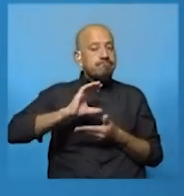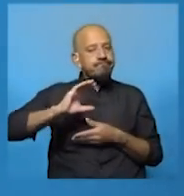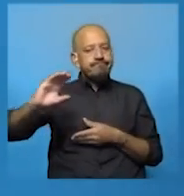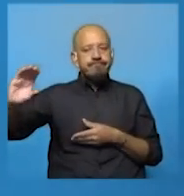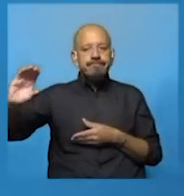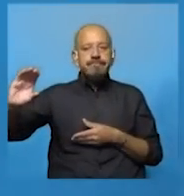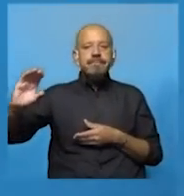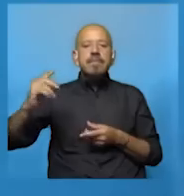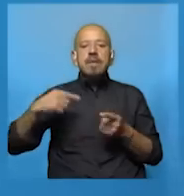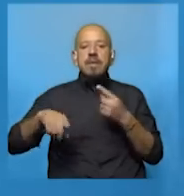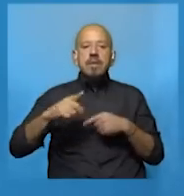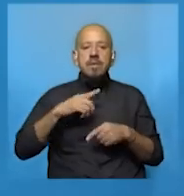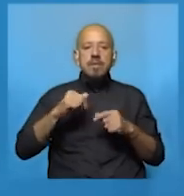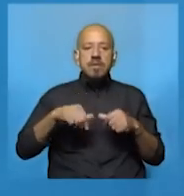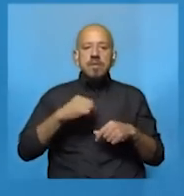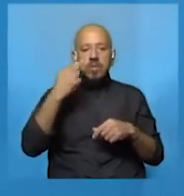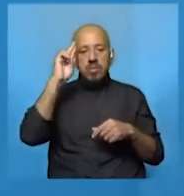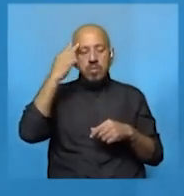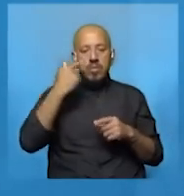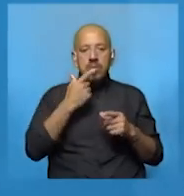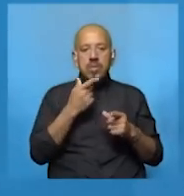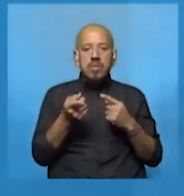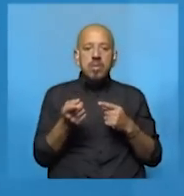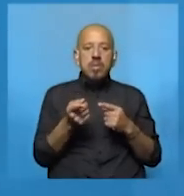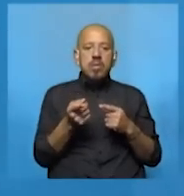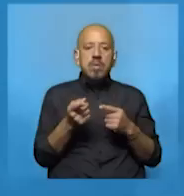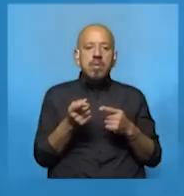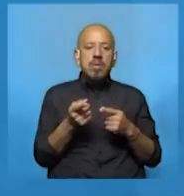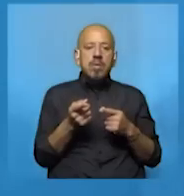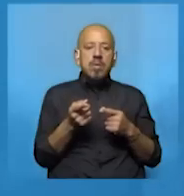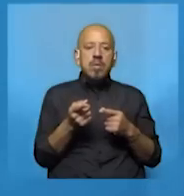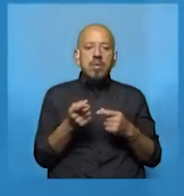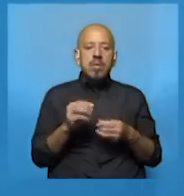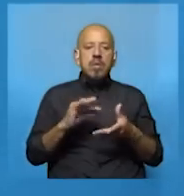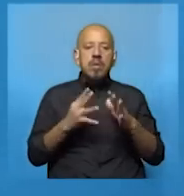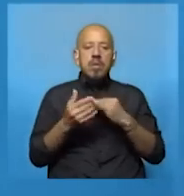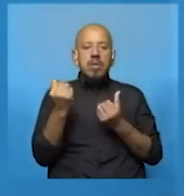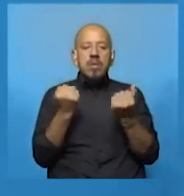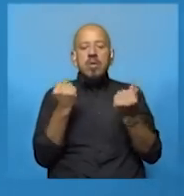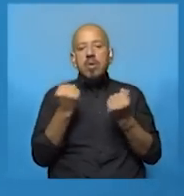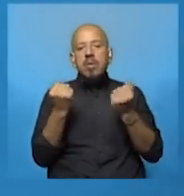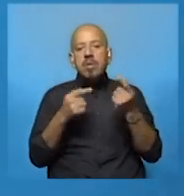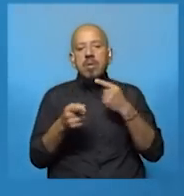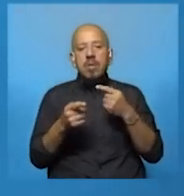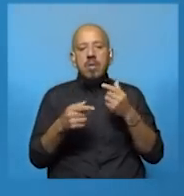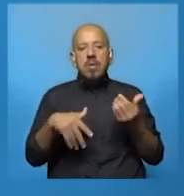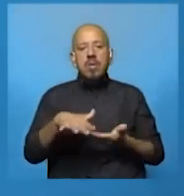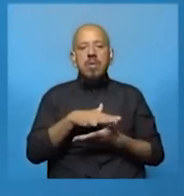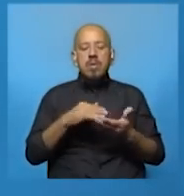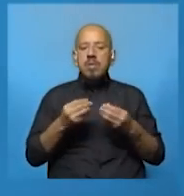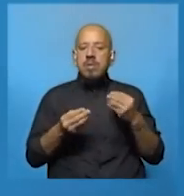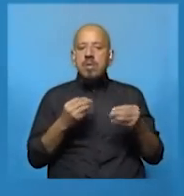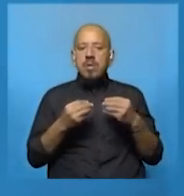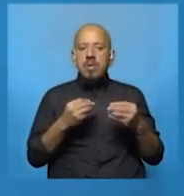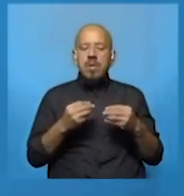se genera mucha flexibilidad es el Uruguay desde el modelo económico uruguayo como una plaza Financiera flexible